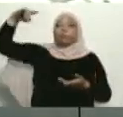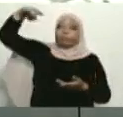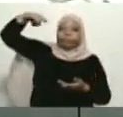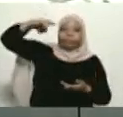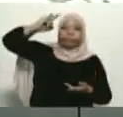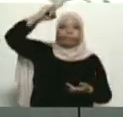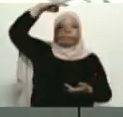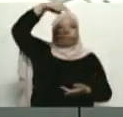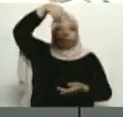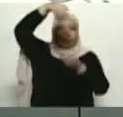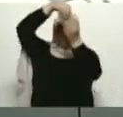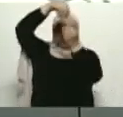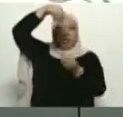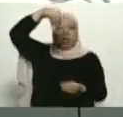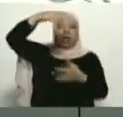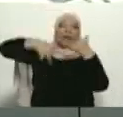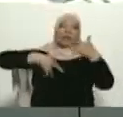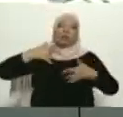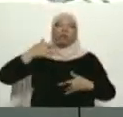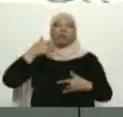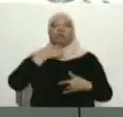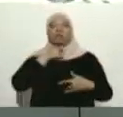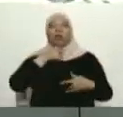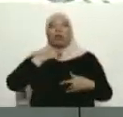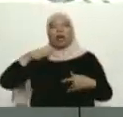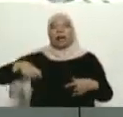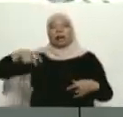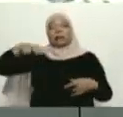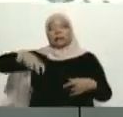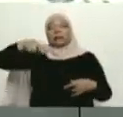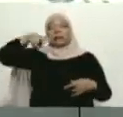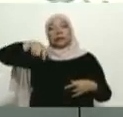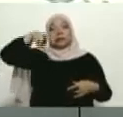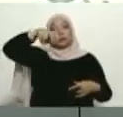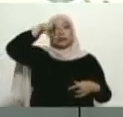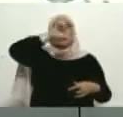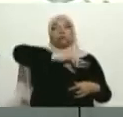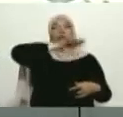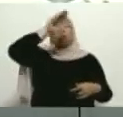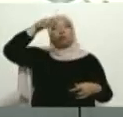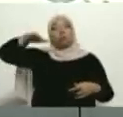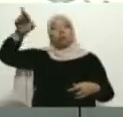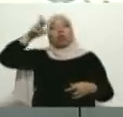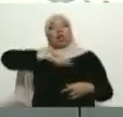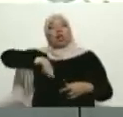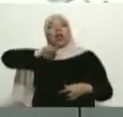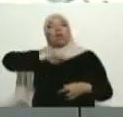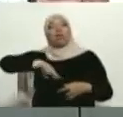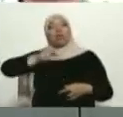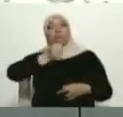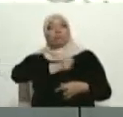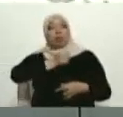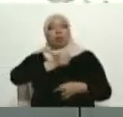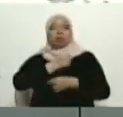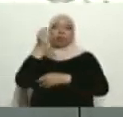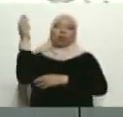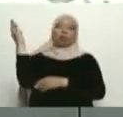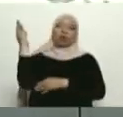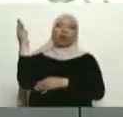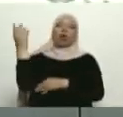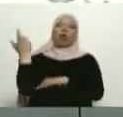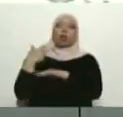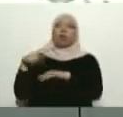por actitudes turísticas del turismo de Aventura cinco por ciento el religioso las personas que fueron a visitar las distintas catedrales gobierno nacional